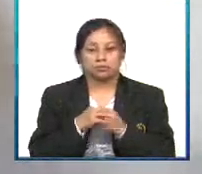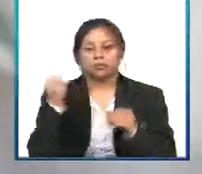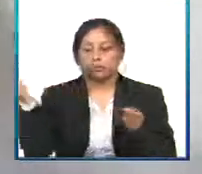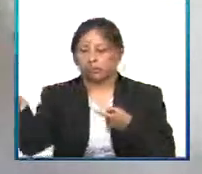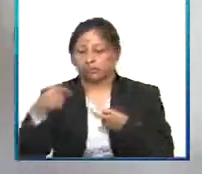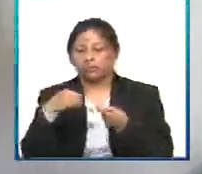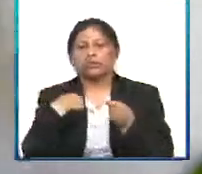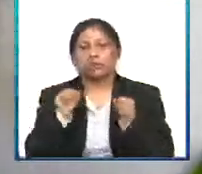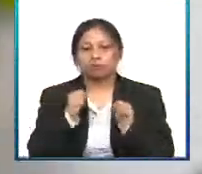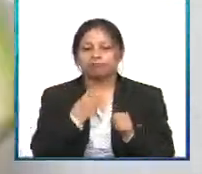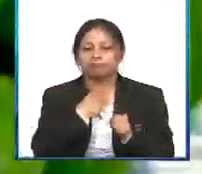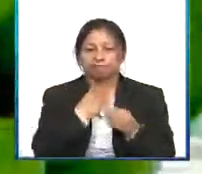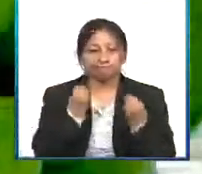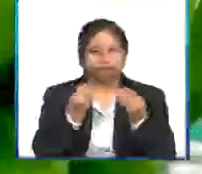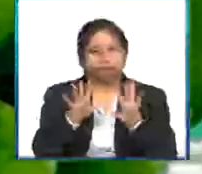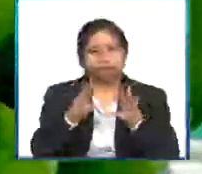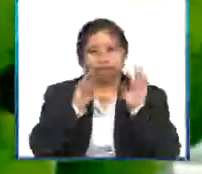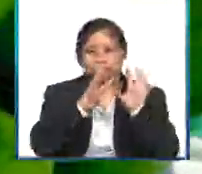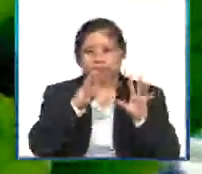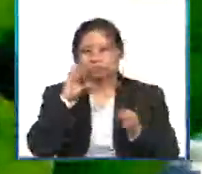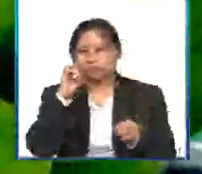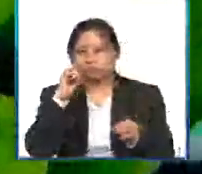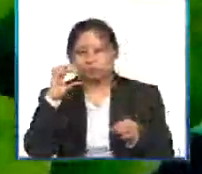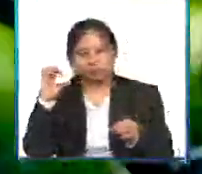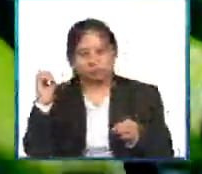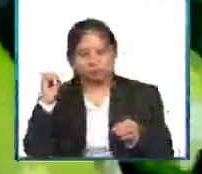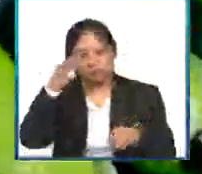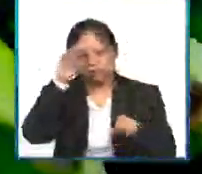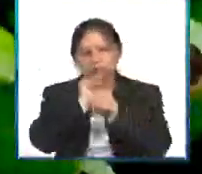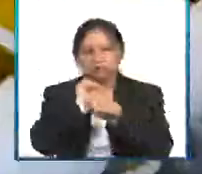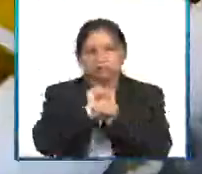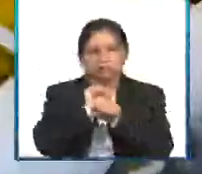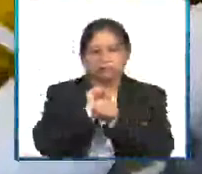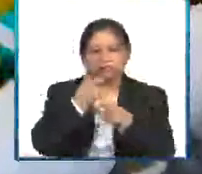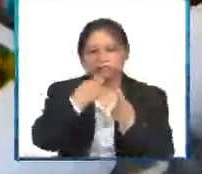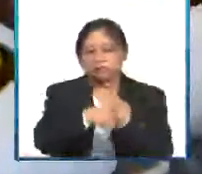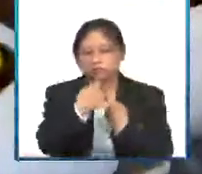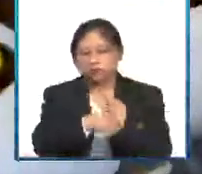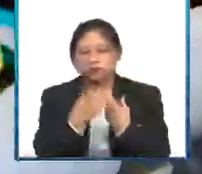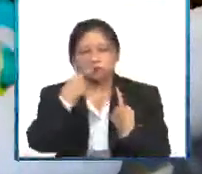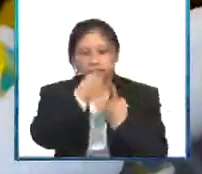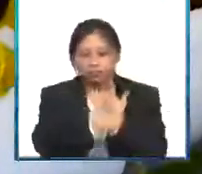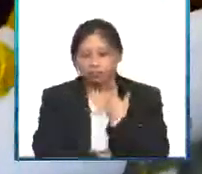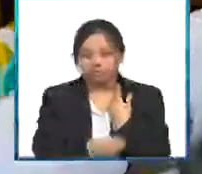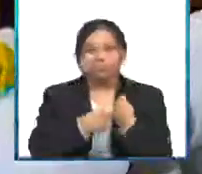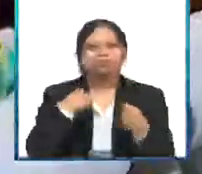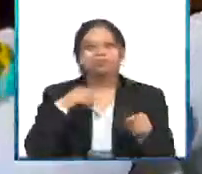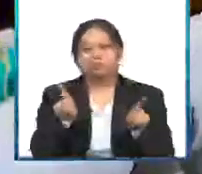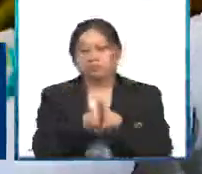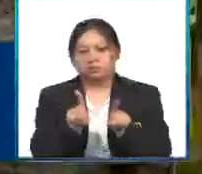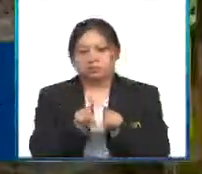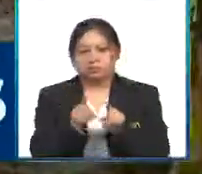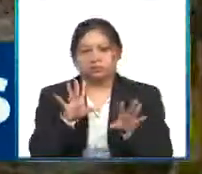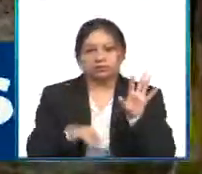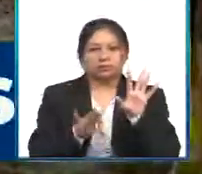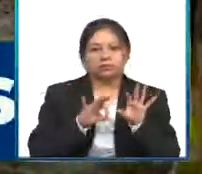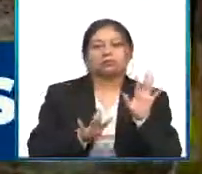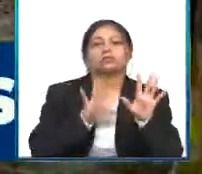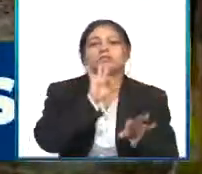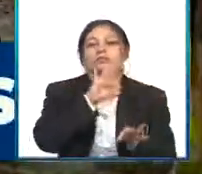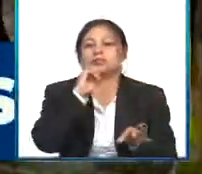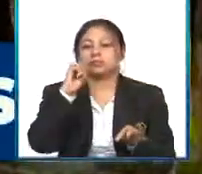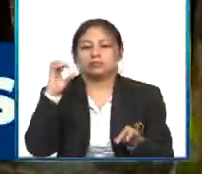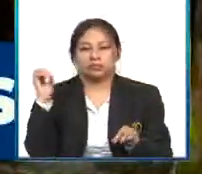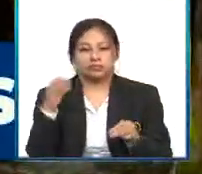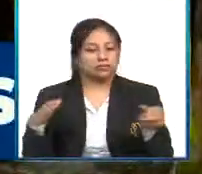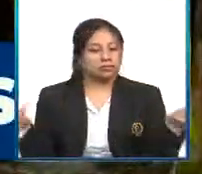pone en peligro cerca de 80.000 empleos directos entre plátano y banano, y cuando le agregamos los indirectos son cerca de 300.000 empleos